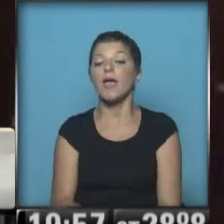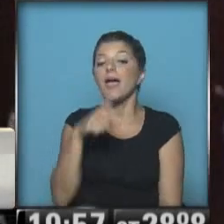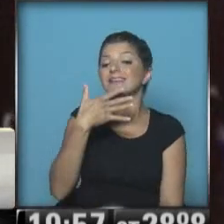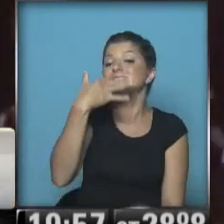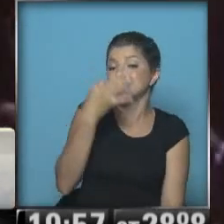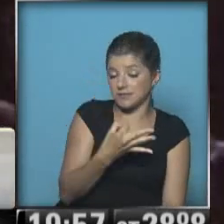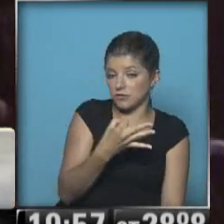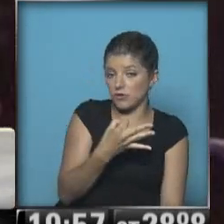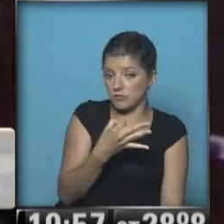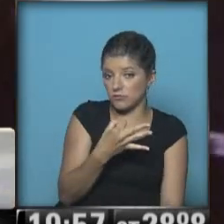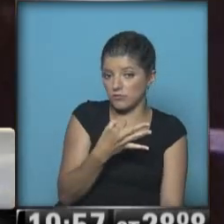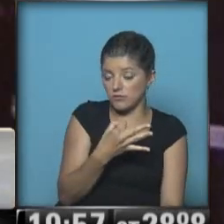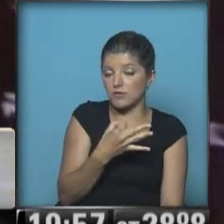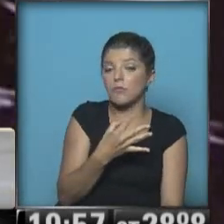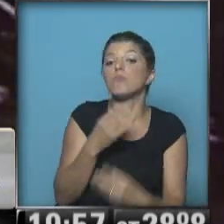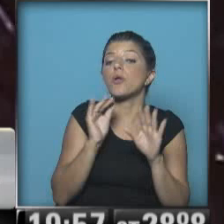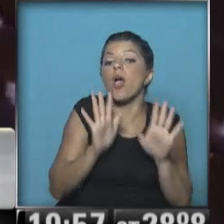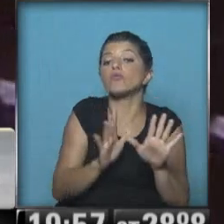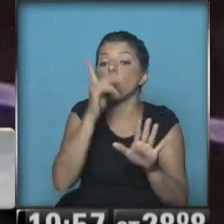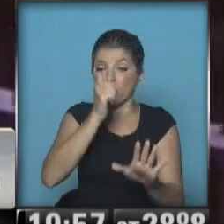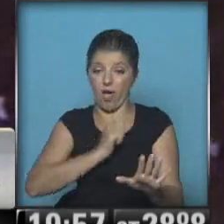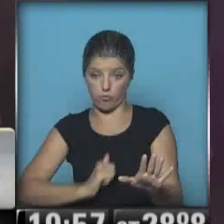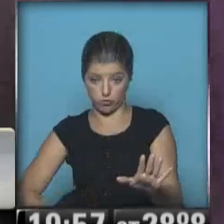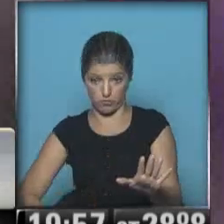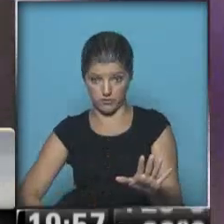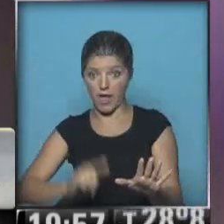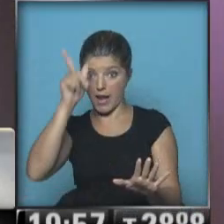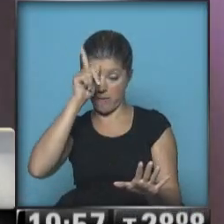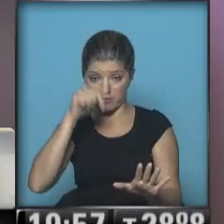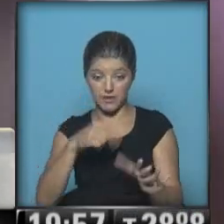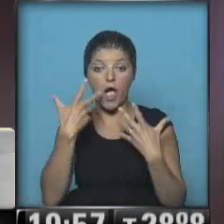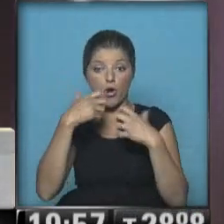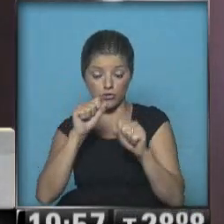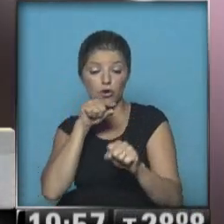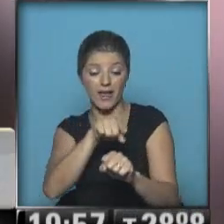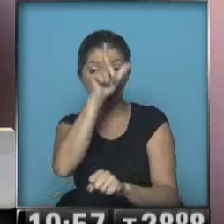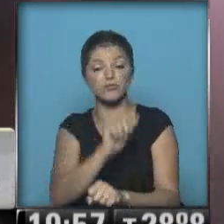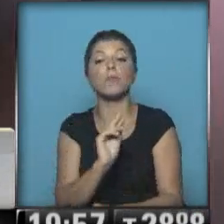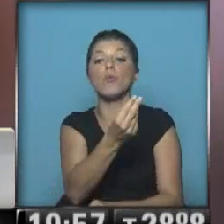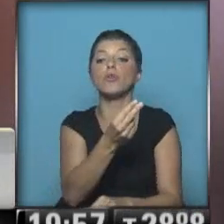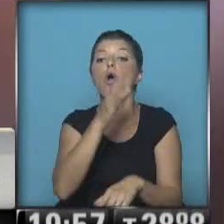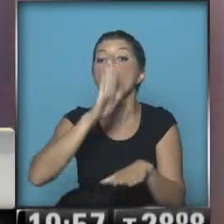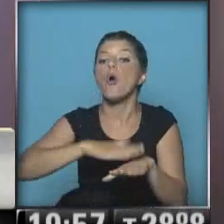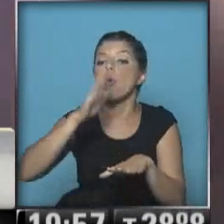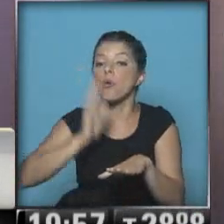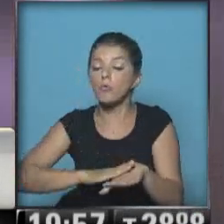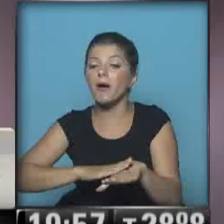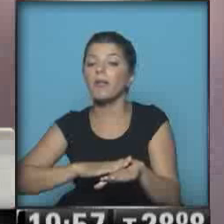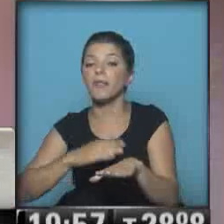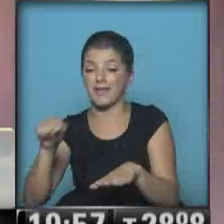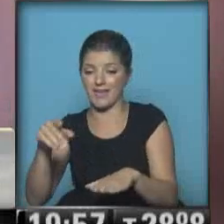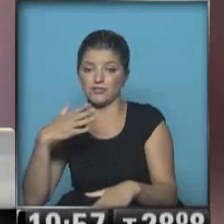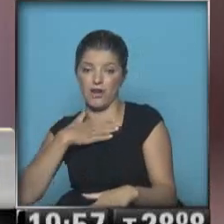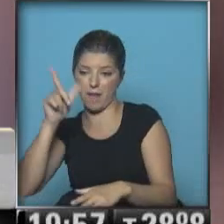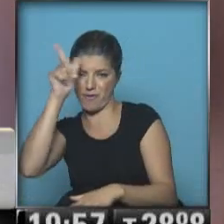del tribunal se produce a pesar de que una autopsia del médico forense encontró que la muerte de Garner fue ocasionada por la compresión